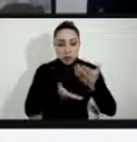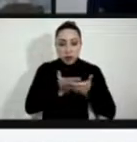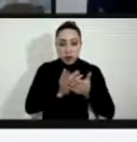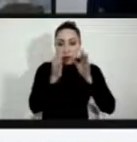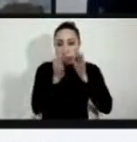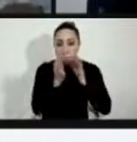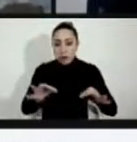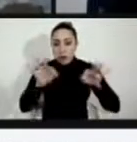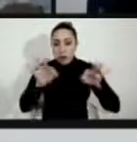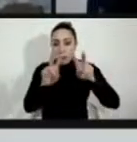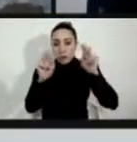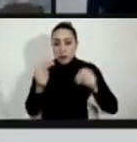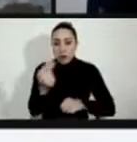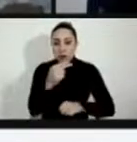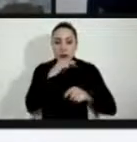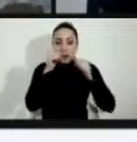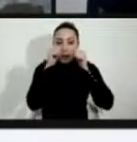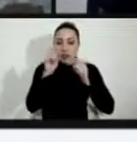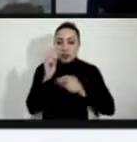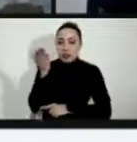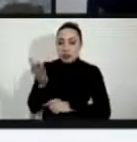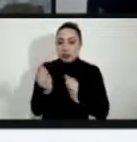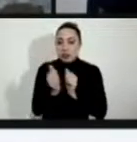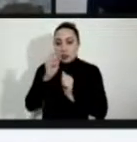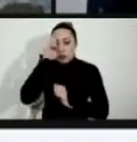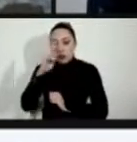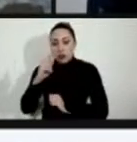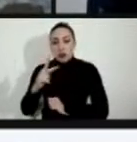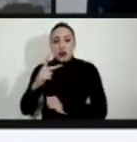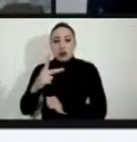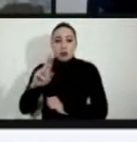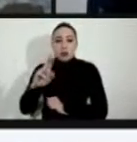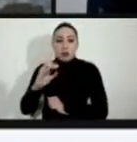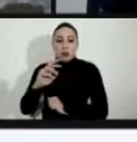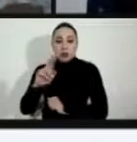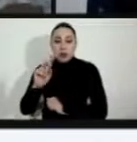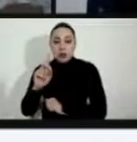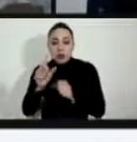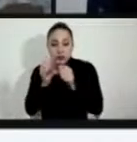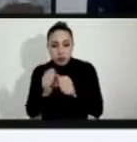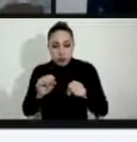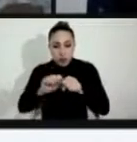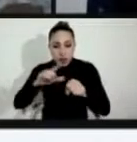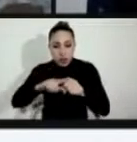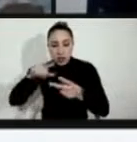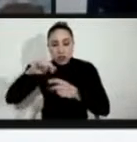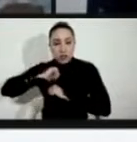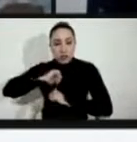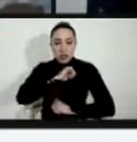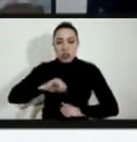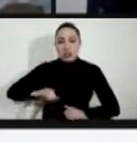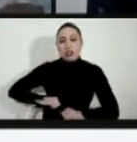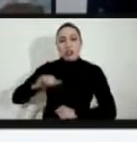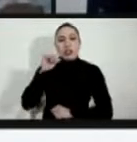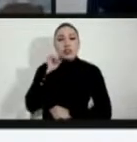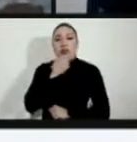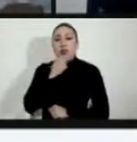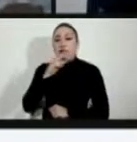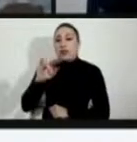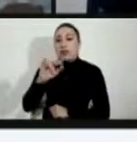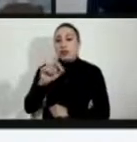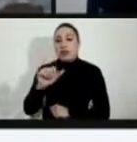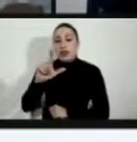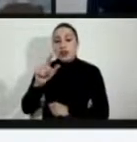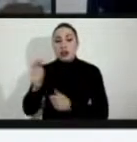que se solicita a la Procuraduría Social de la Ciudad de México y alcalde de Azcapotzalco, Vidal Llerenas, remitir a este honorable Congreso un informe pormenorizado sobre